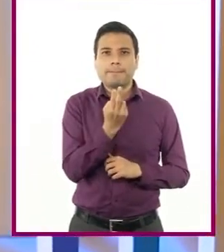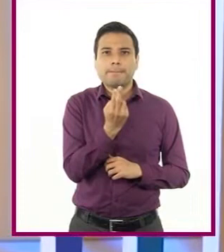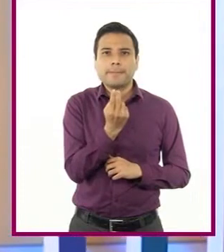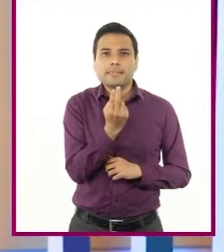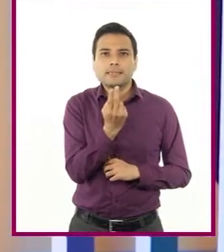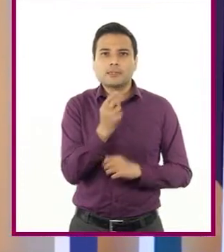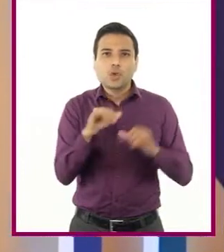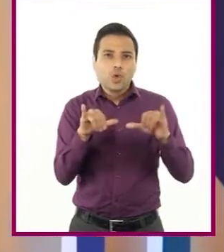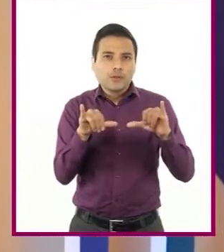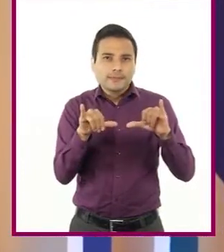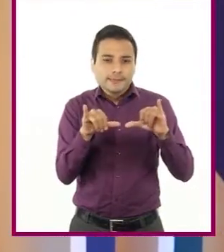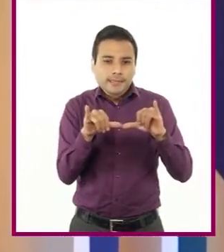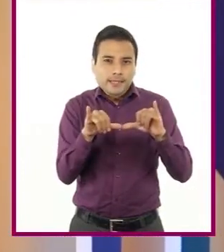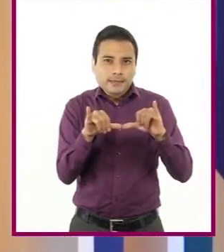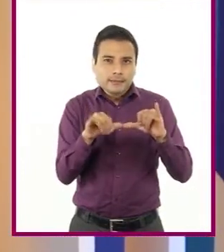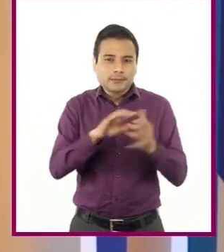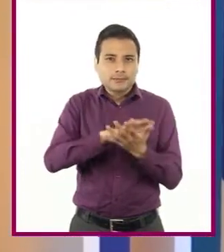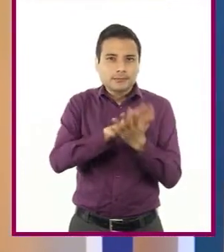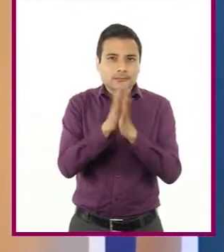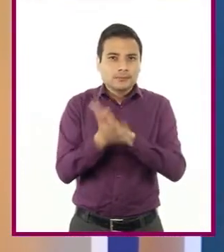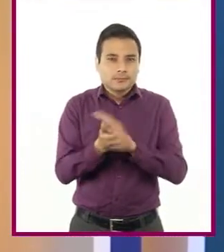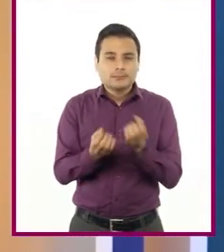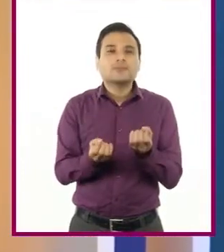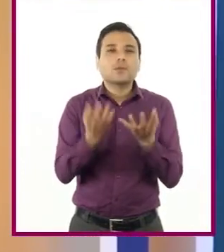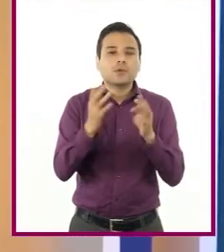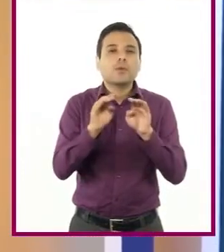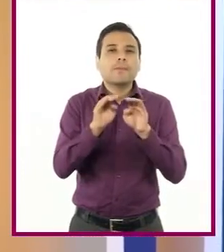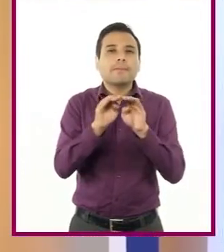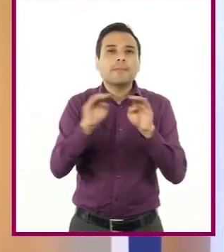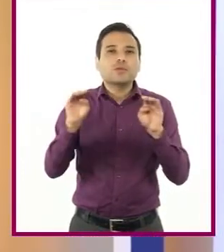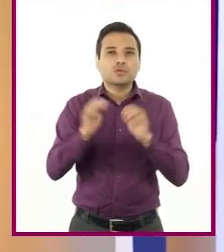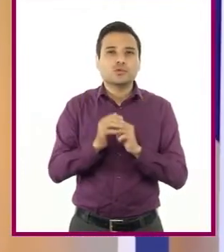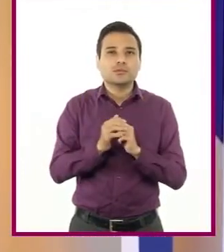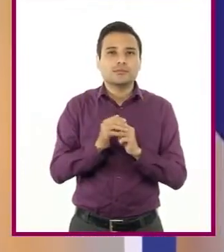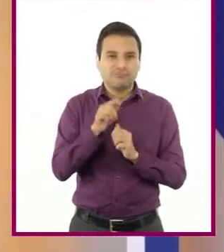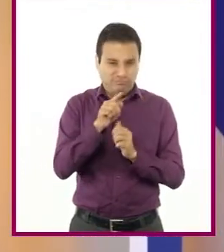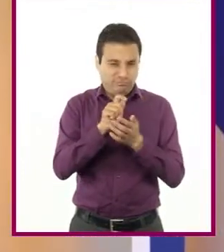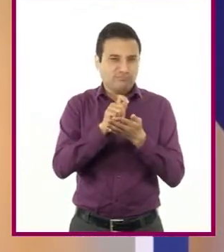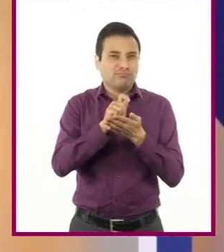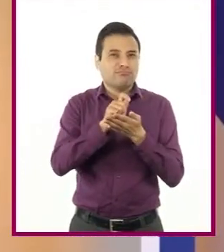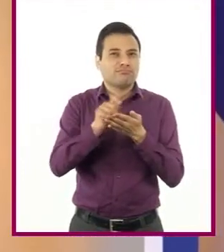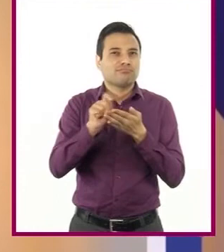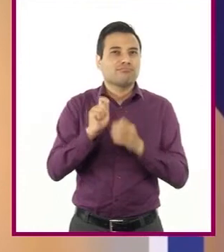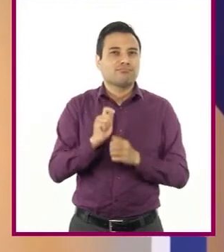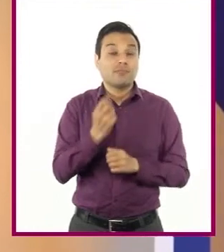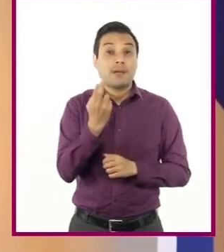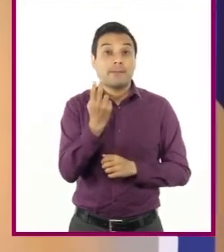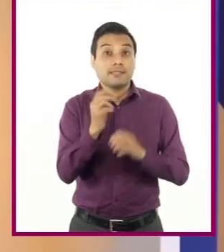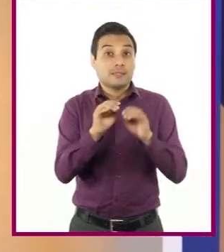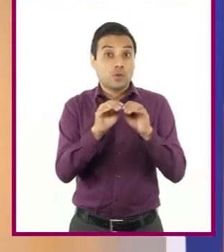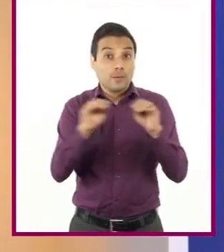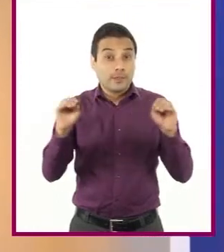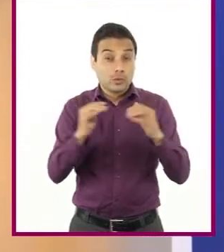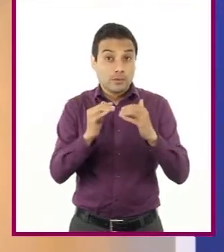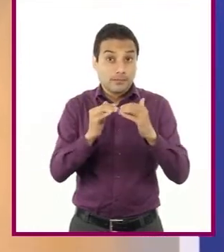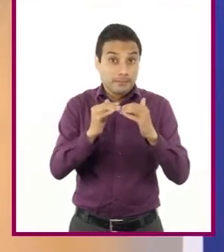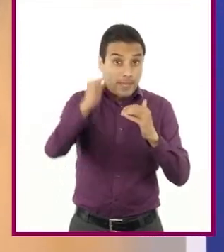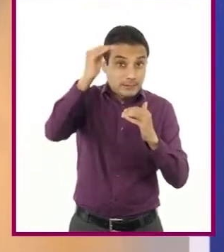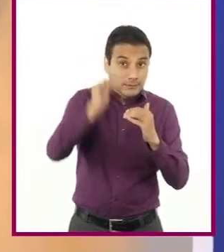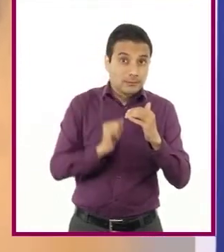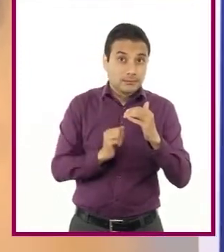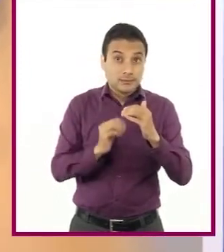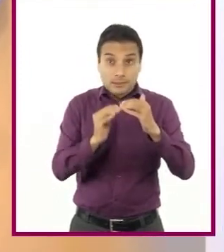yardas. Anótenla en sus cuadernos. ¿Serán más de 25 metros? ¿Serán menos de 25 metros? ¿Por